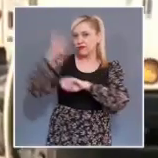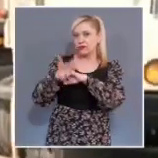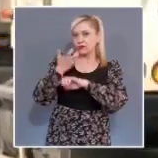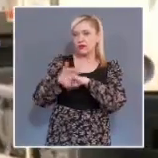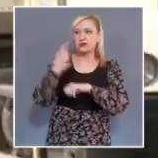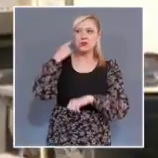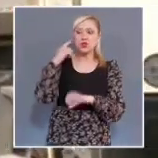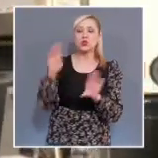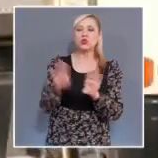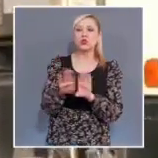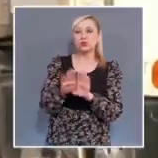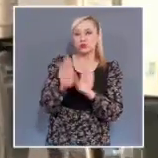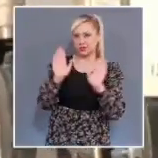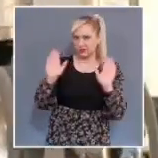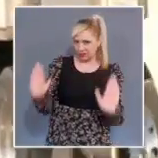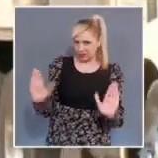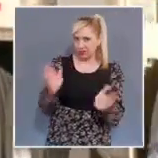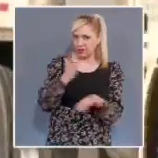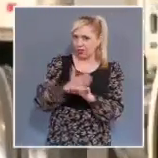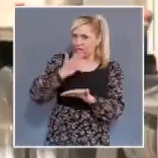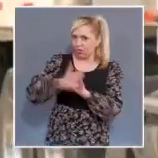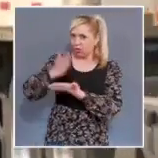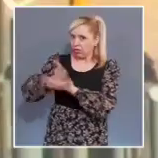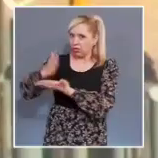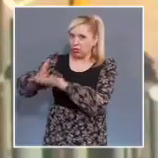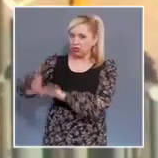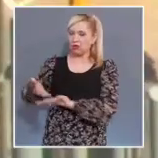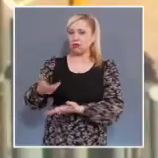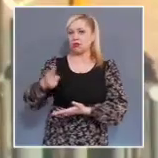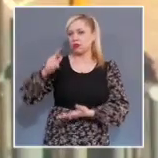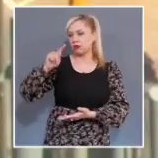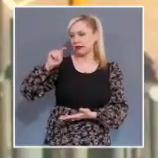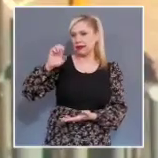al comité facilitador del TEMEC para